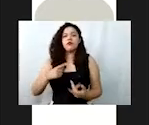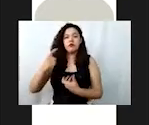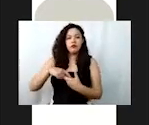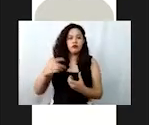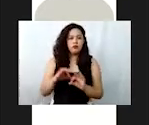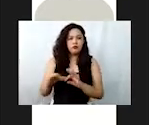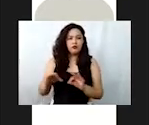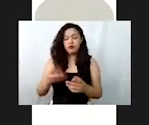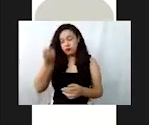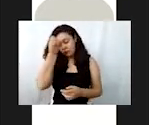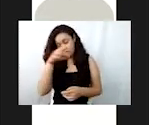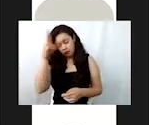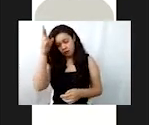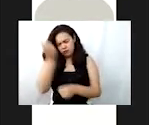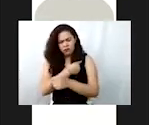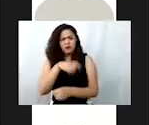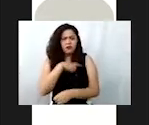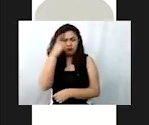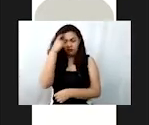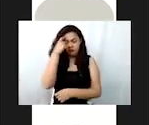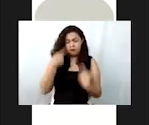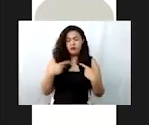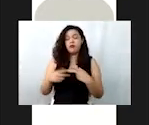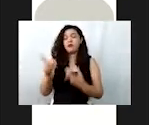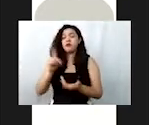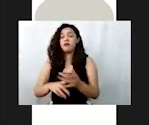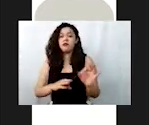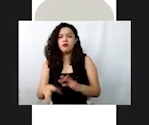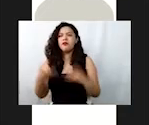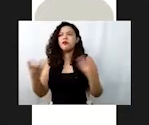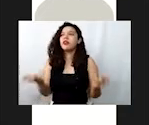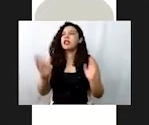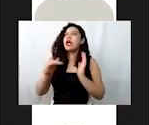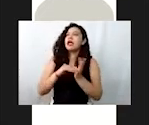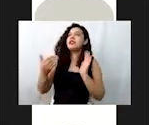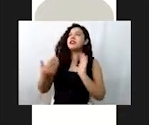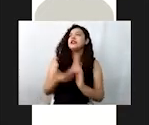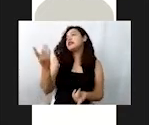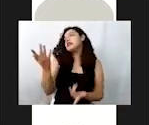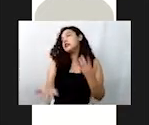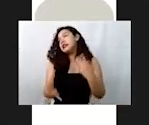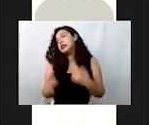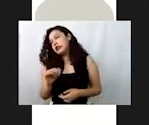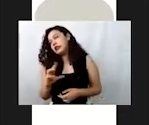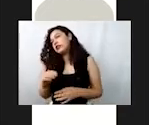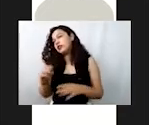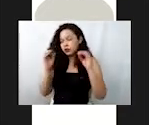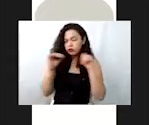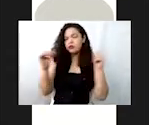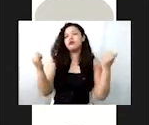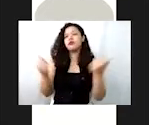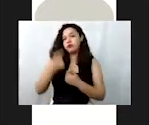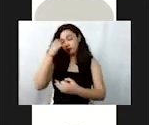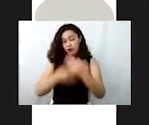la salud mental de los colaboradores. Son, digamos, estrategias que de alguna u otra forma las organizaciones de todos